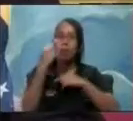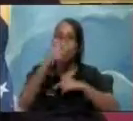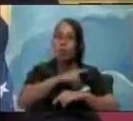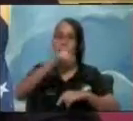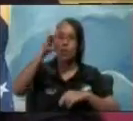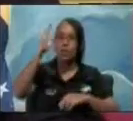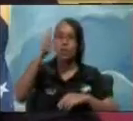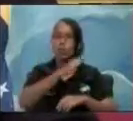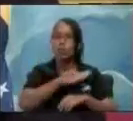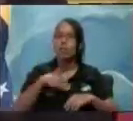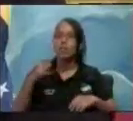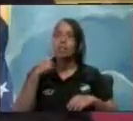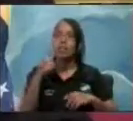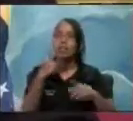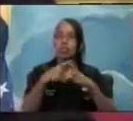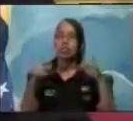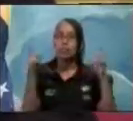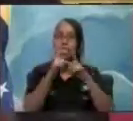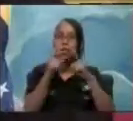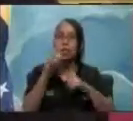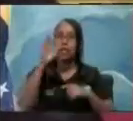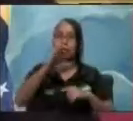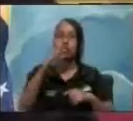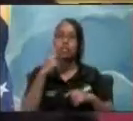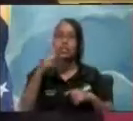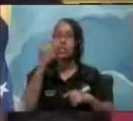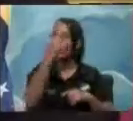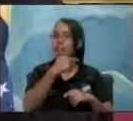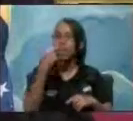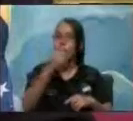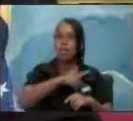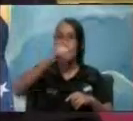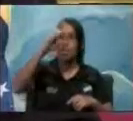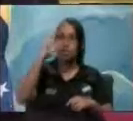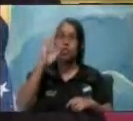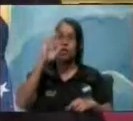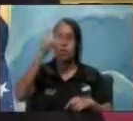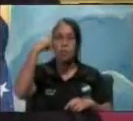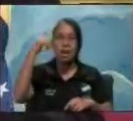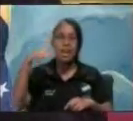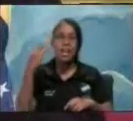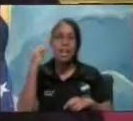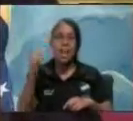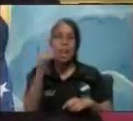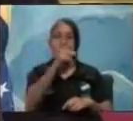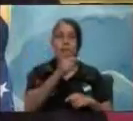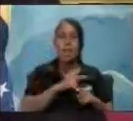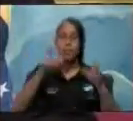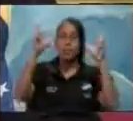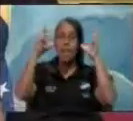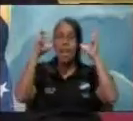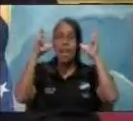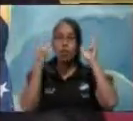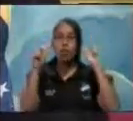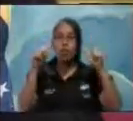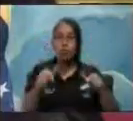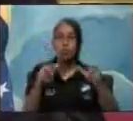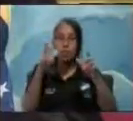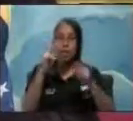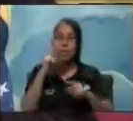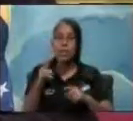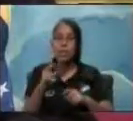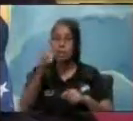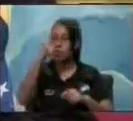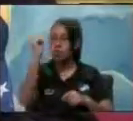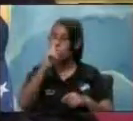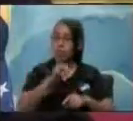Quiere decir, en otras palabras, estoy diciendo que la boca de Dios para que la gente escuche. Oiga, mire, Dios no